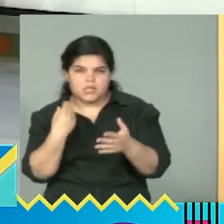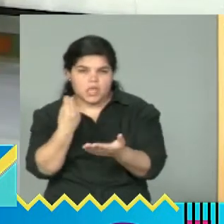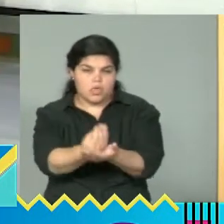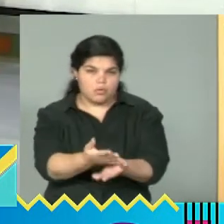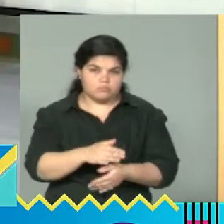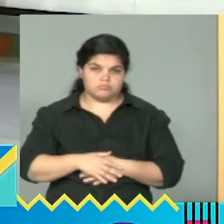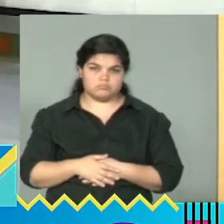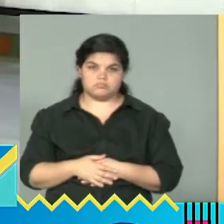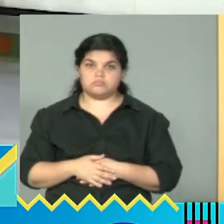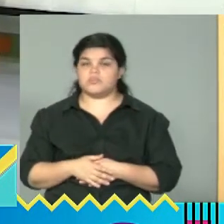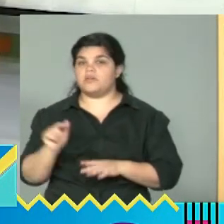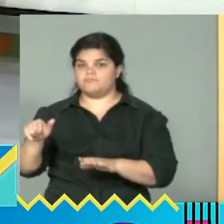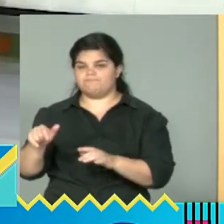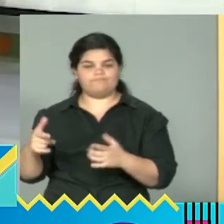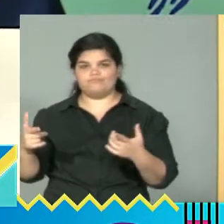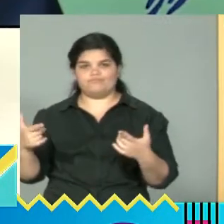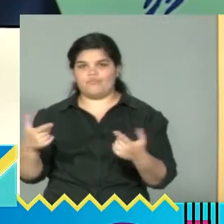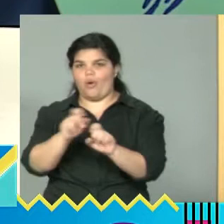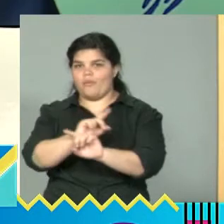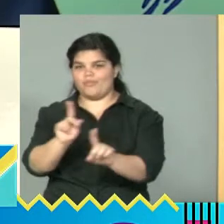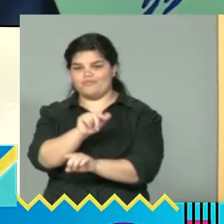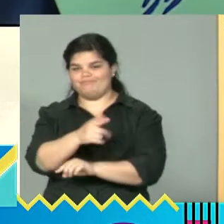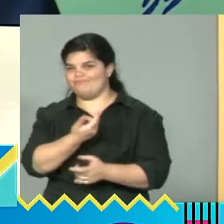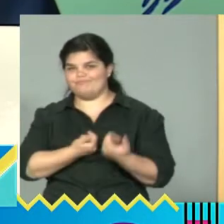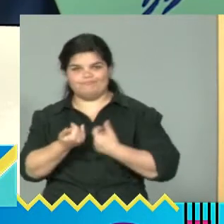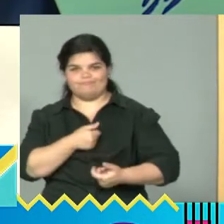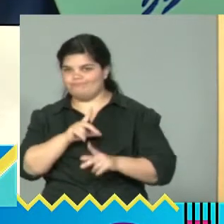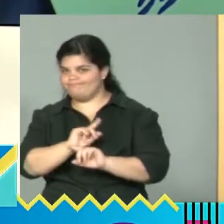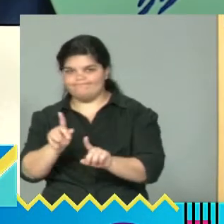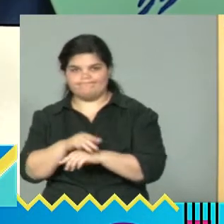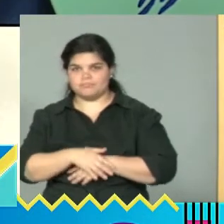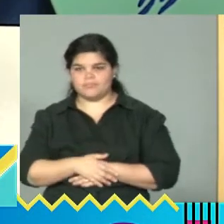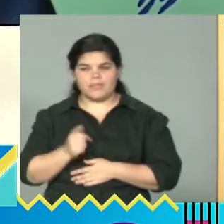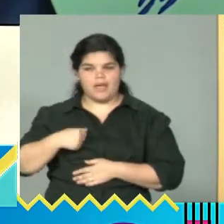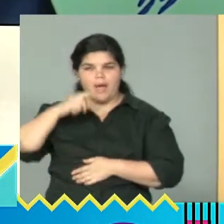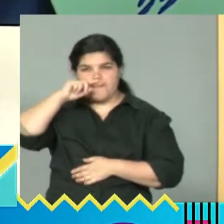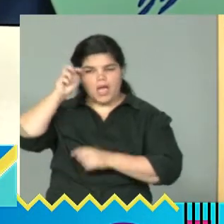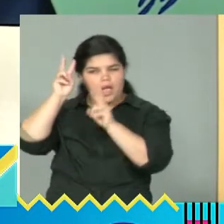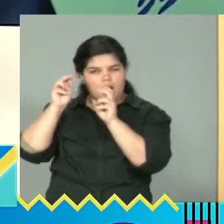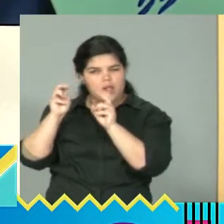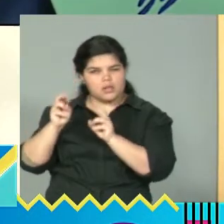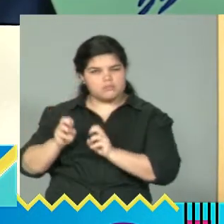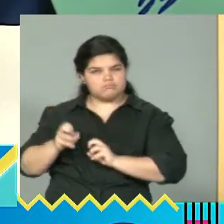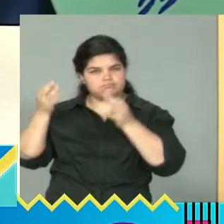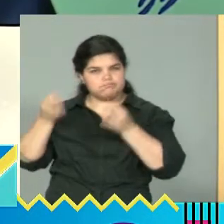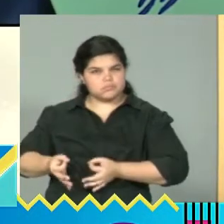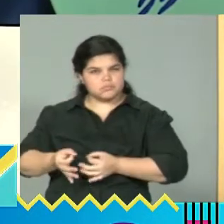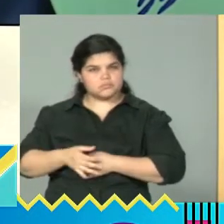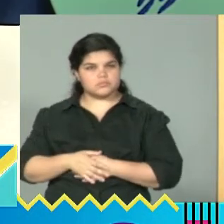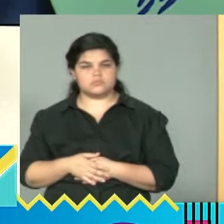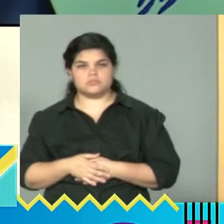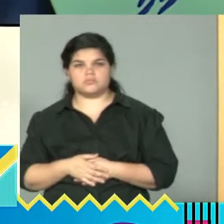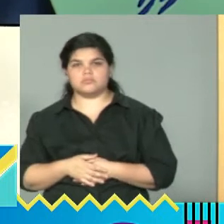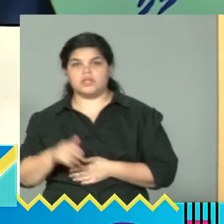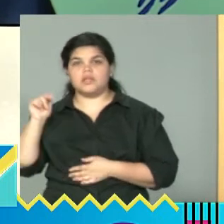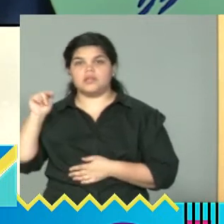una sola cosita, yo ahí voy a disentir con el colega. A ver, si uno analiza estrictamente lo que ha hecho Macri, es keynesianismo absoluto lo que ha